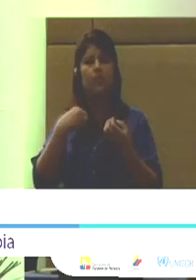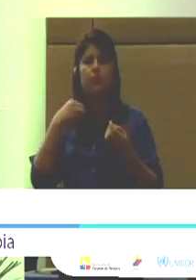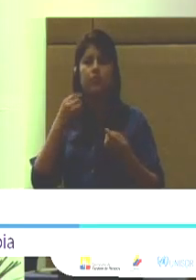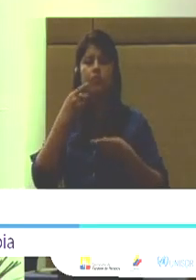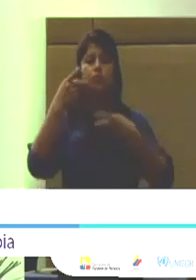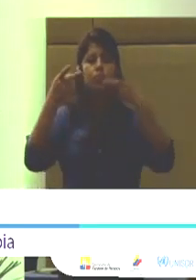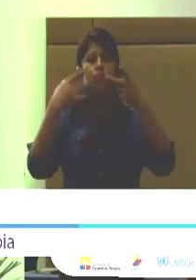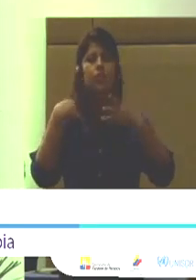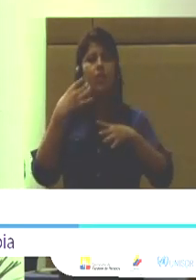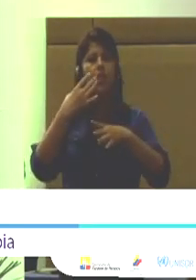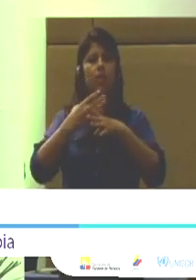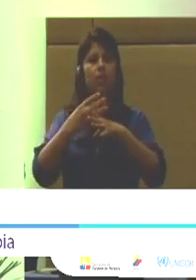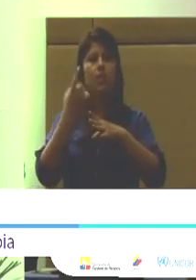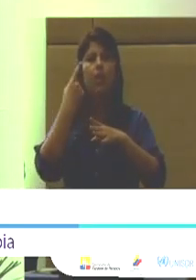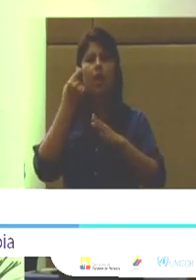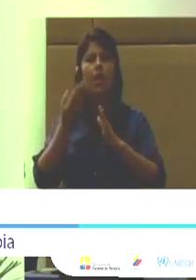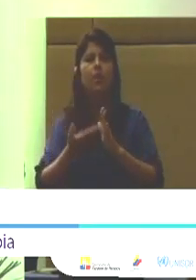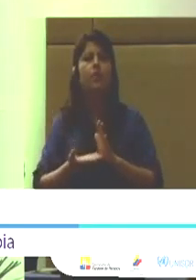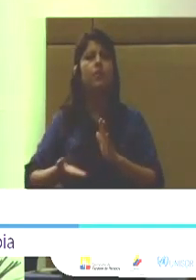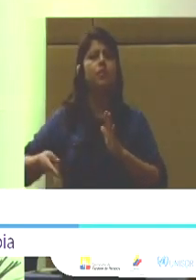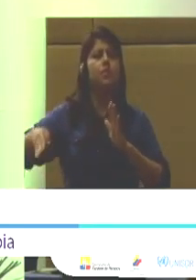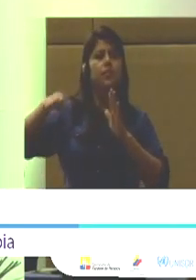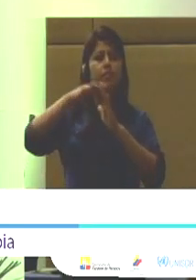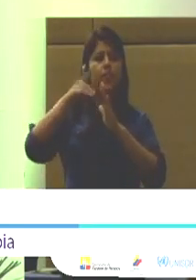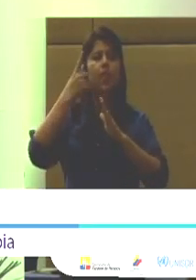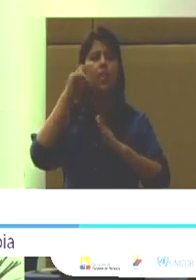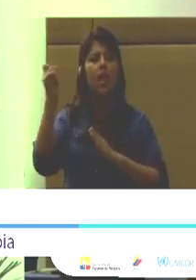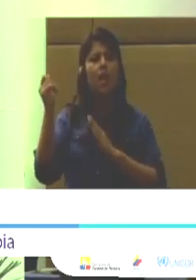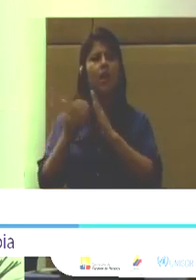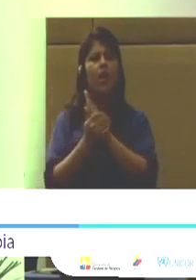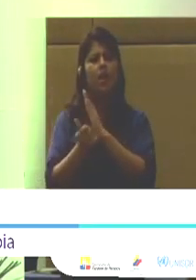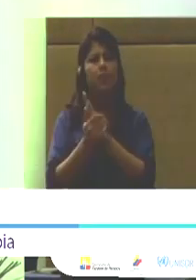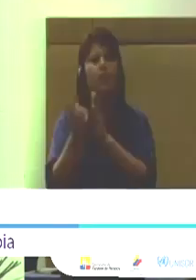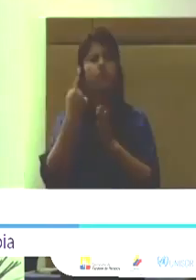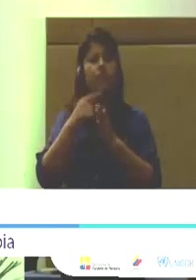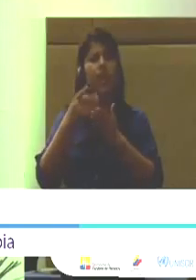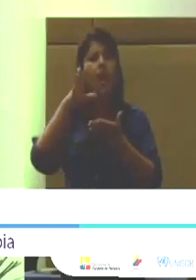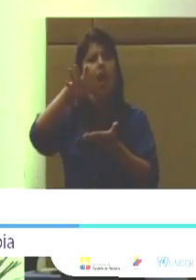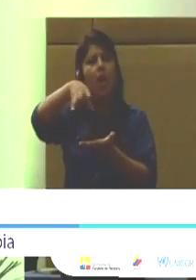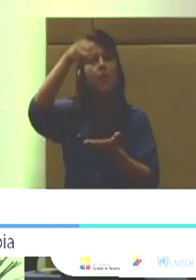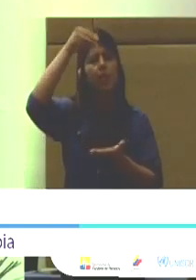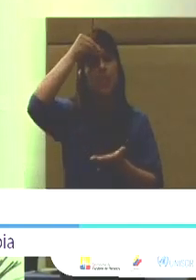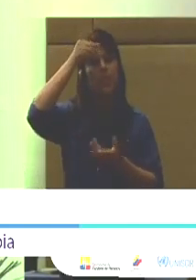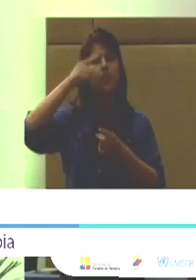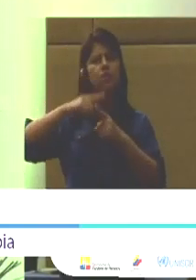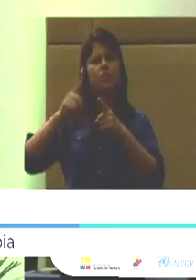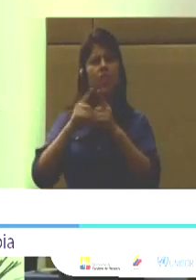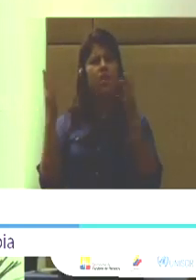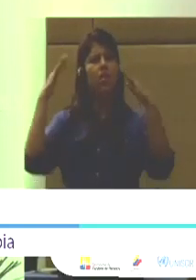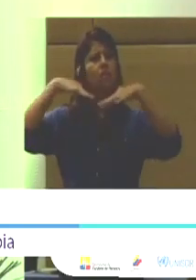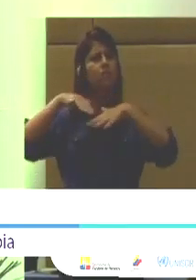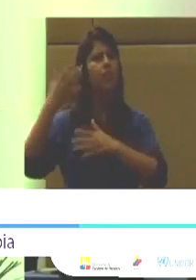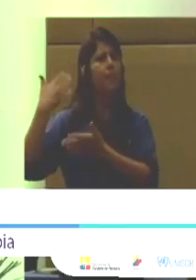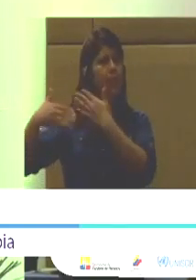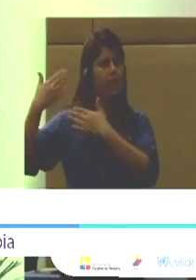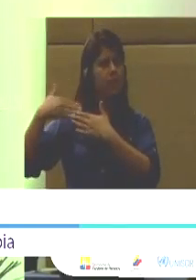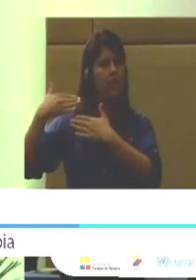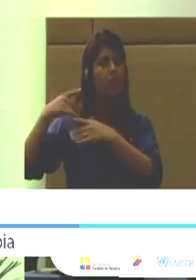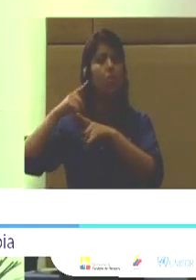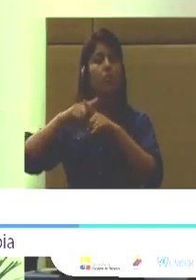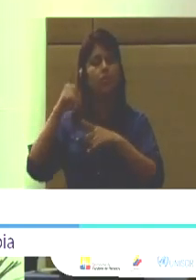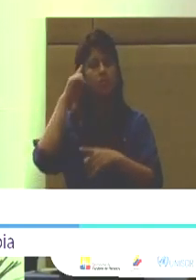de incrementar la capacidad al aprender de desastres pasados a fines de protegerse